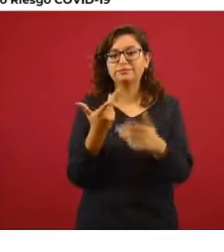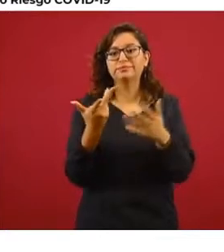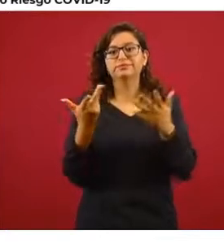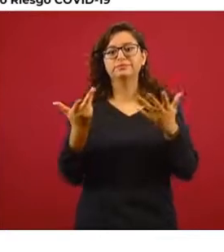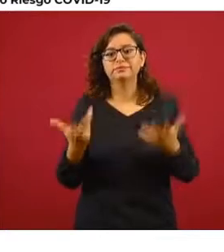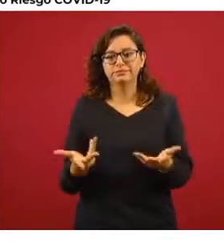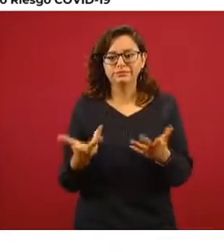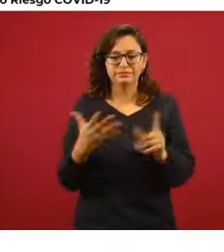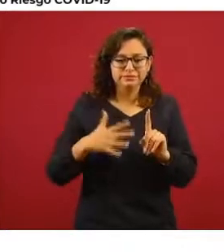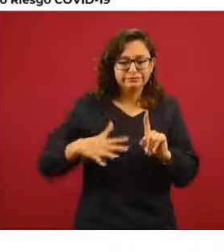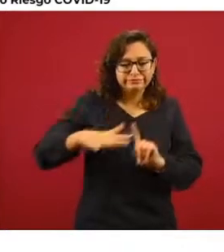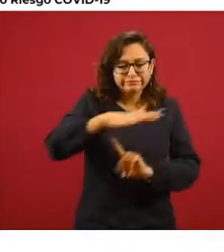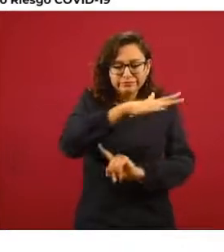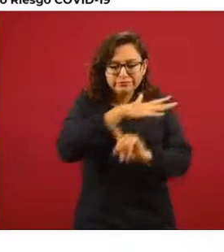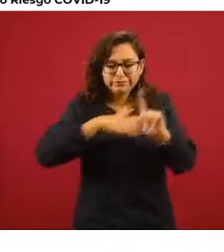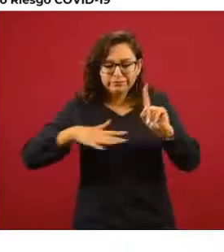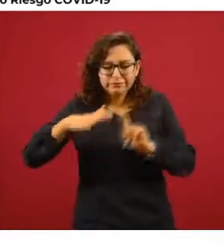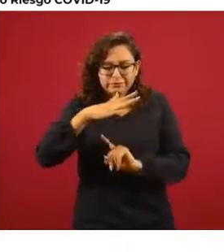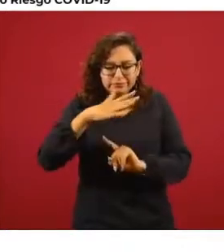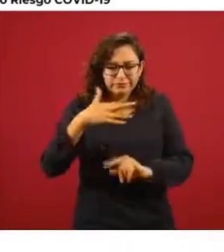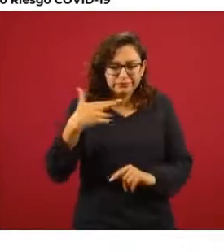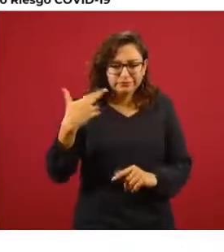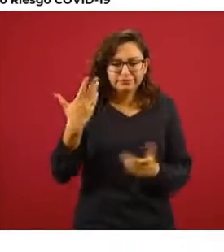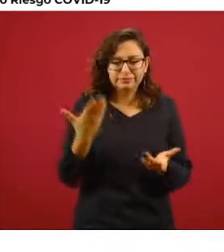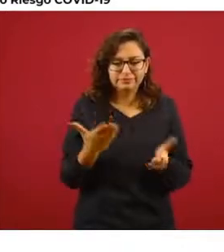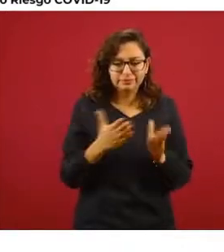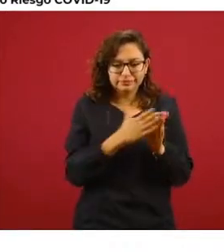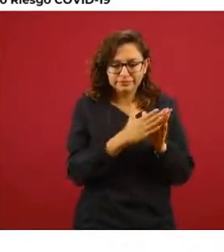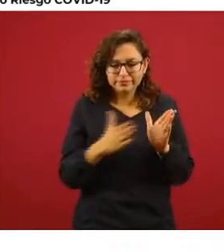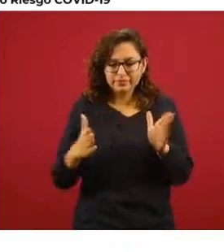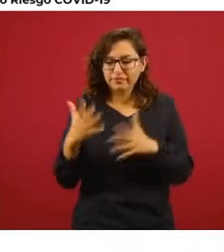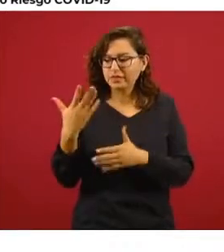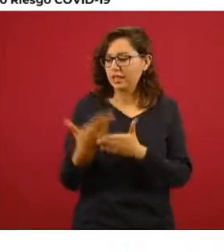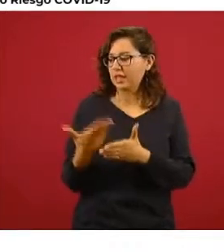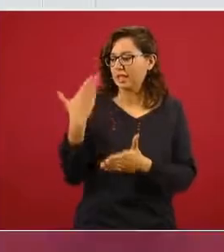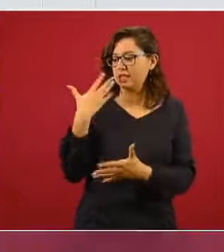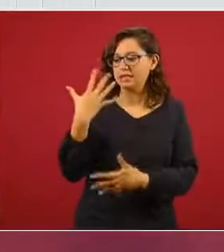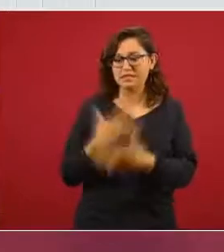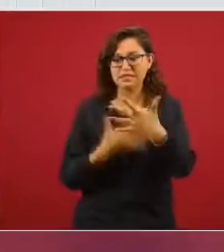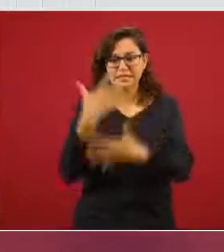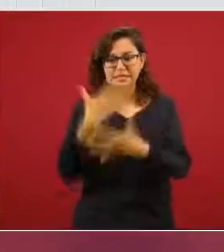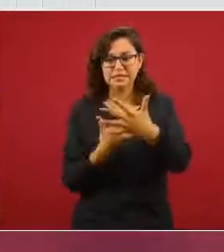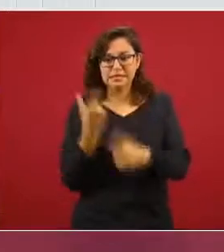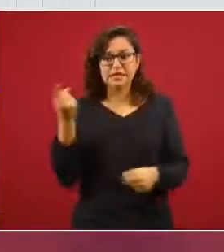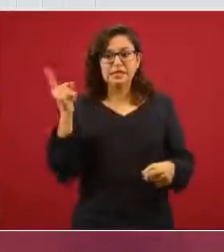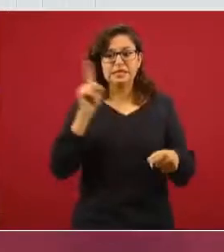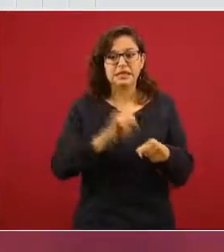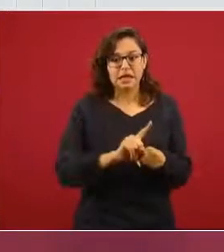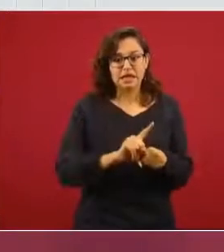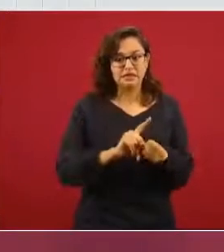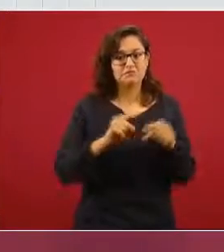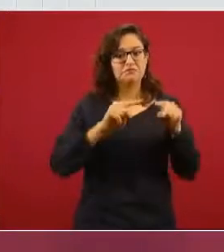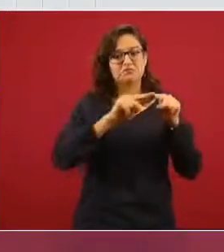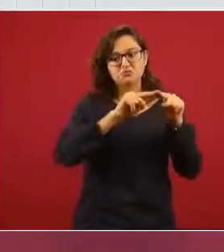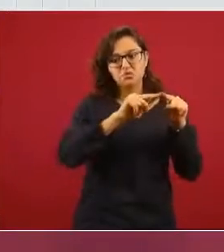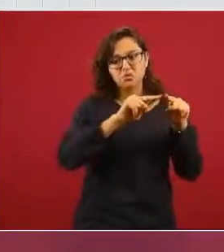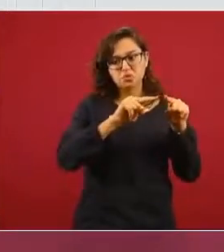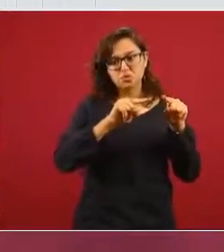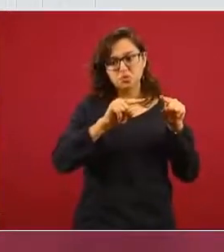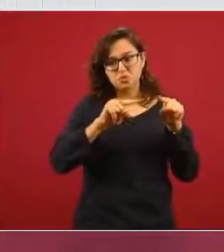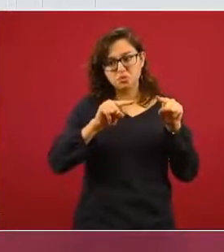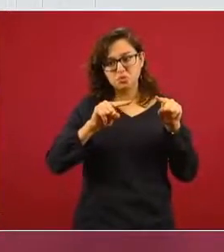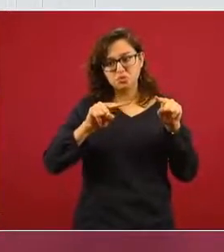del color amarillo, que fue justo aquí, con vigencia de hace 15 días, entonces estaba en estabilización,